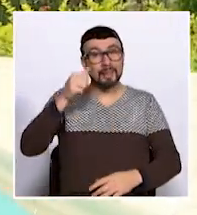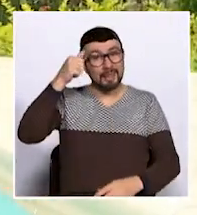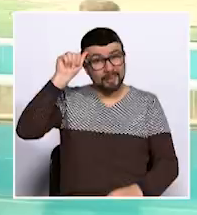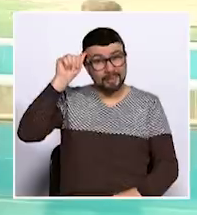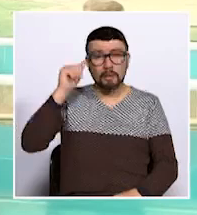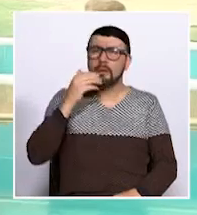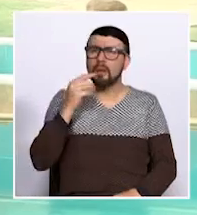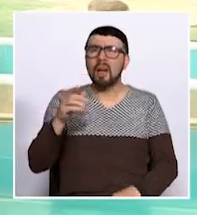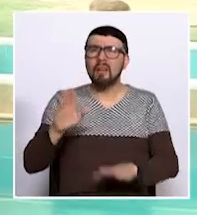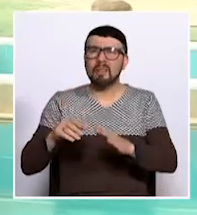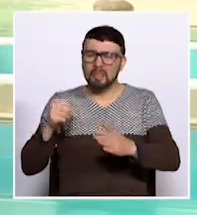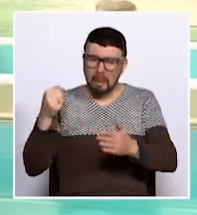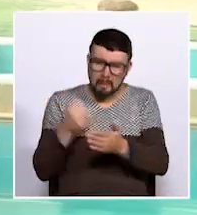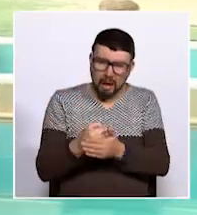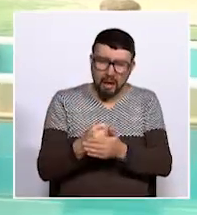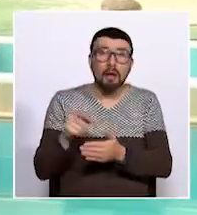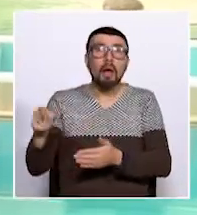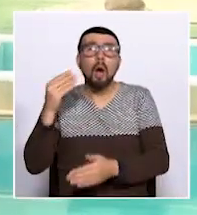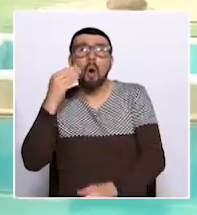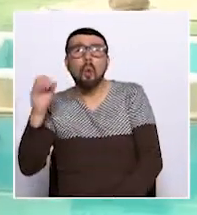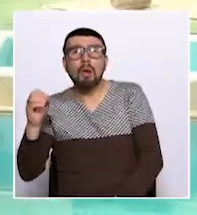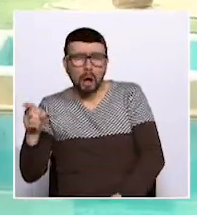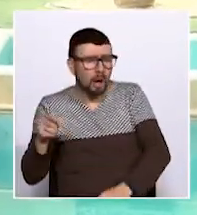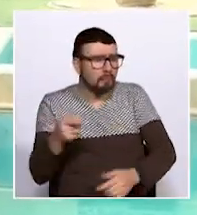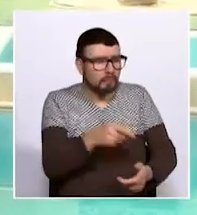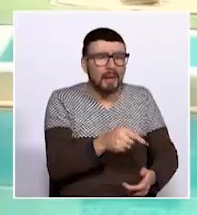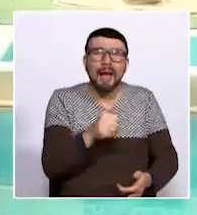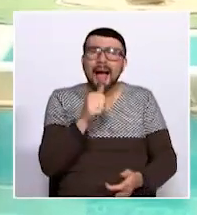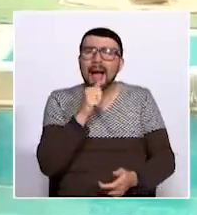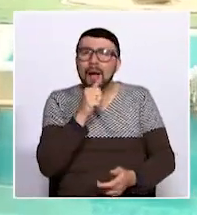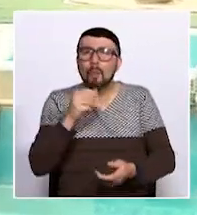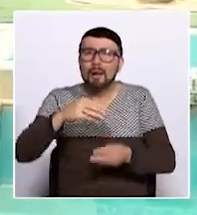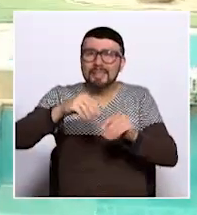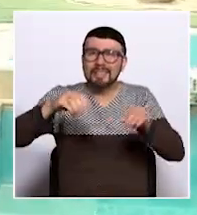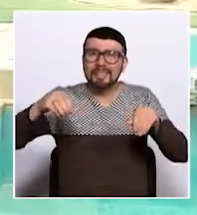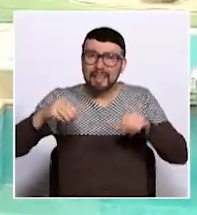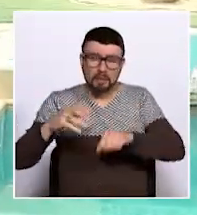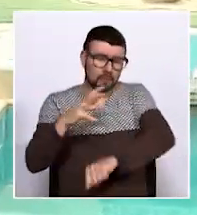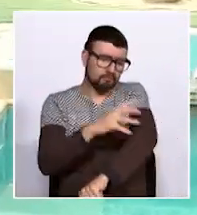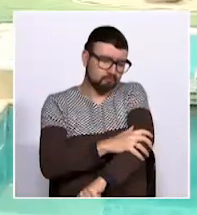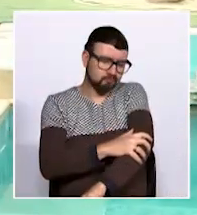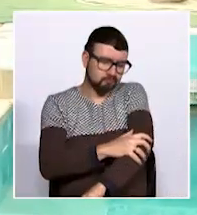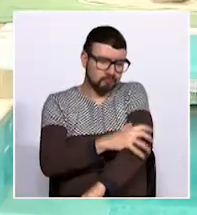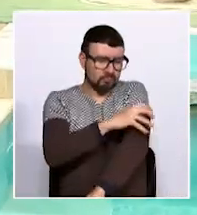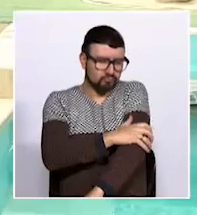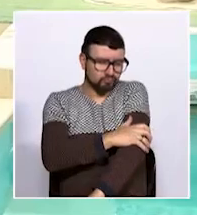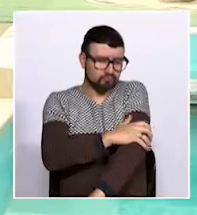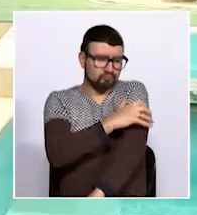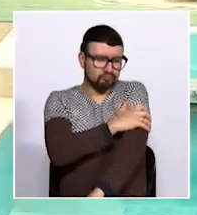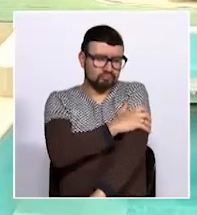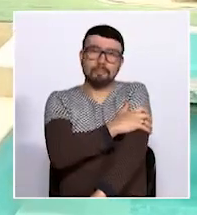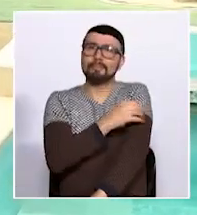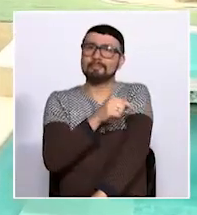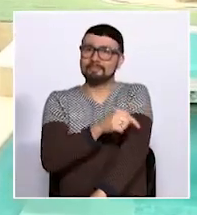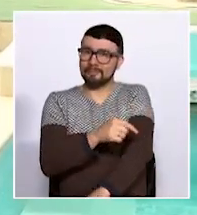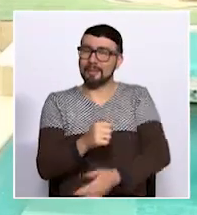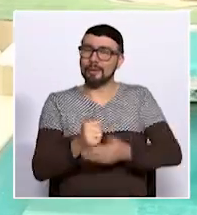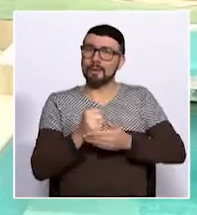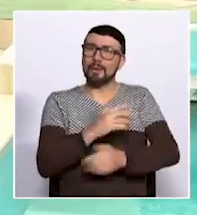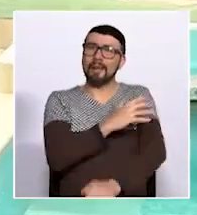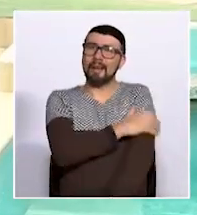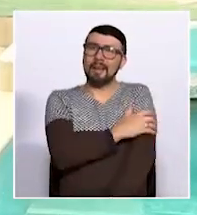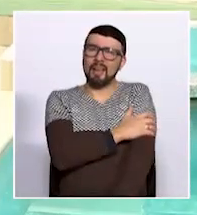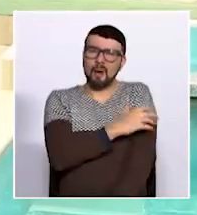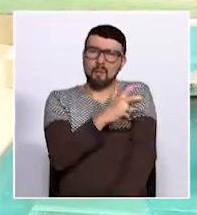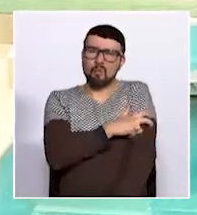uno se golpeaba, el abuelito que le ponía pañitos de agua sal. Claro, porque es que la sal, que es cloruro de sodio, es un relajante